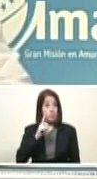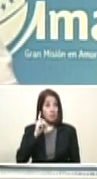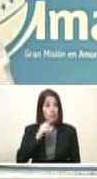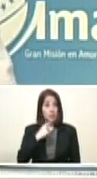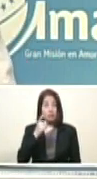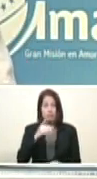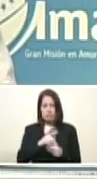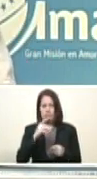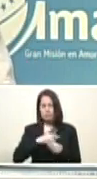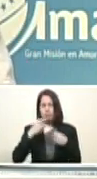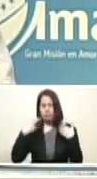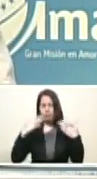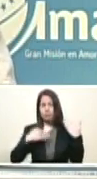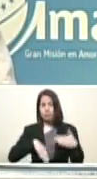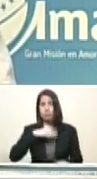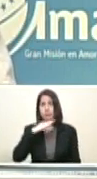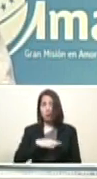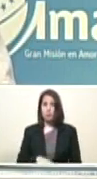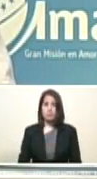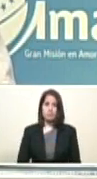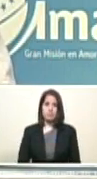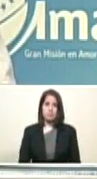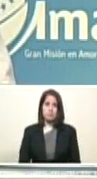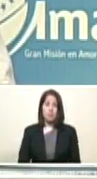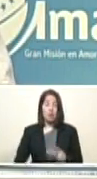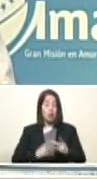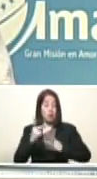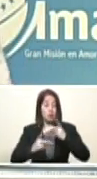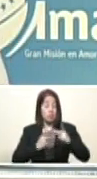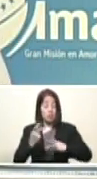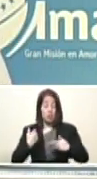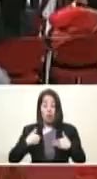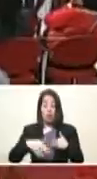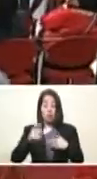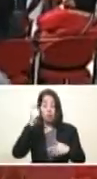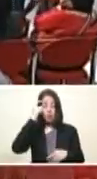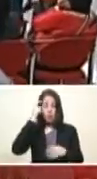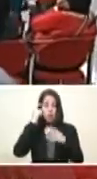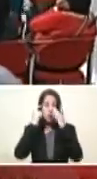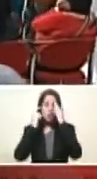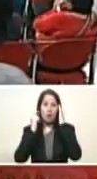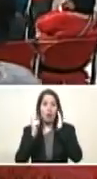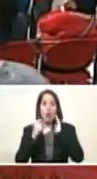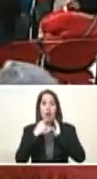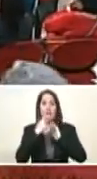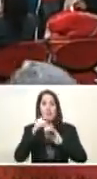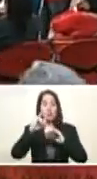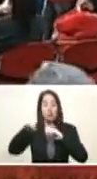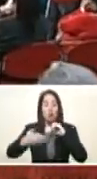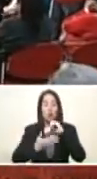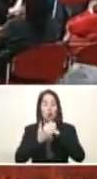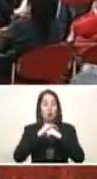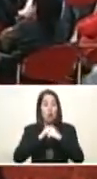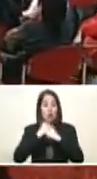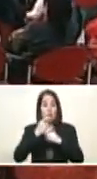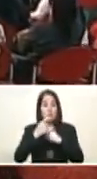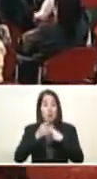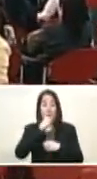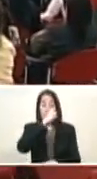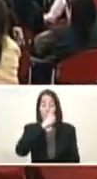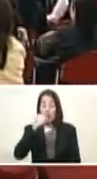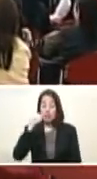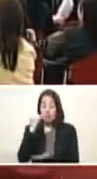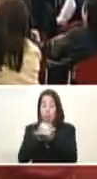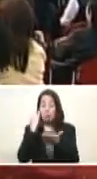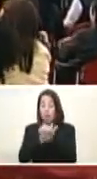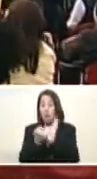datos. Los estoy procesando porque en estos días le he dicho a Jorge Rodríguez que dé una rueda de prensa para mostrar las